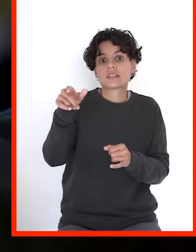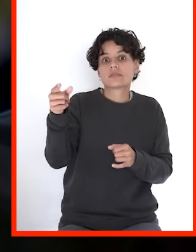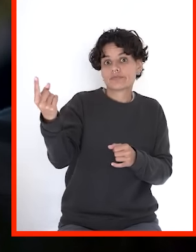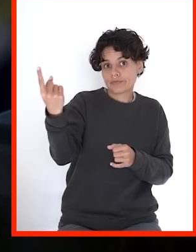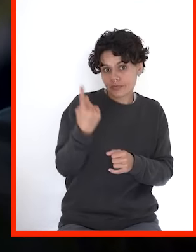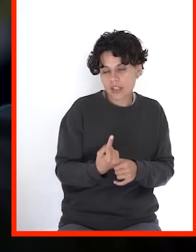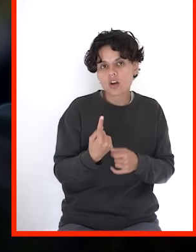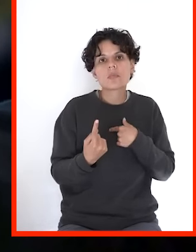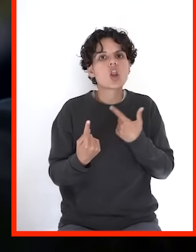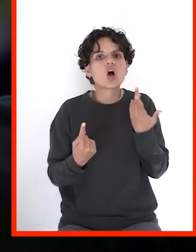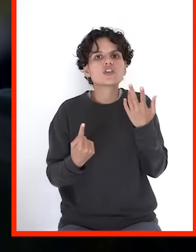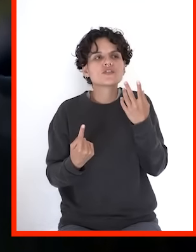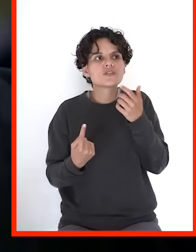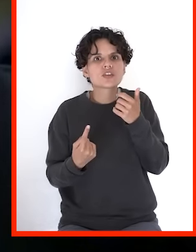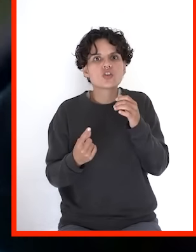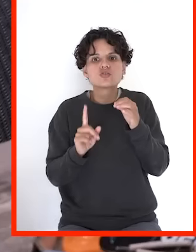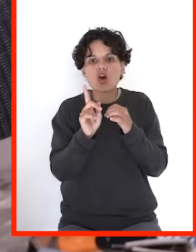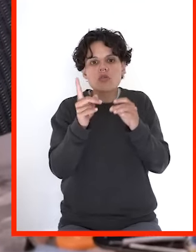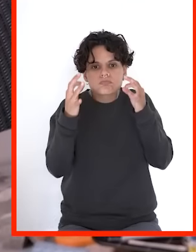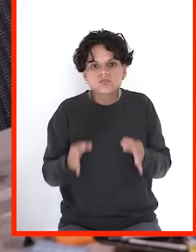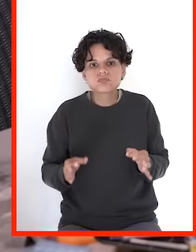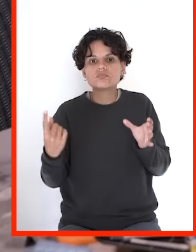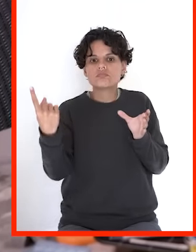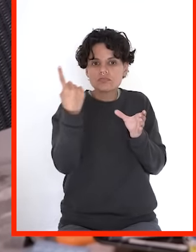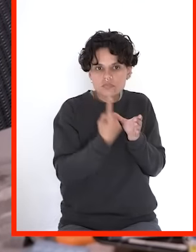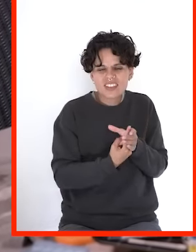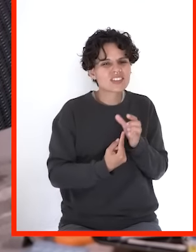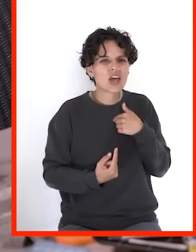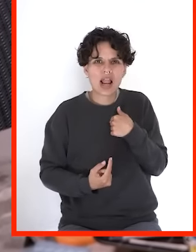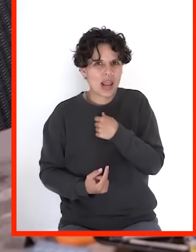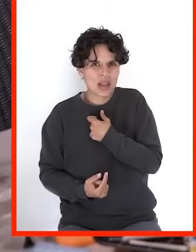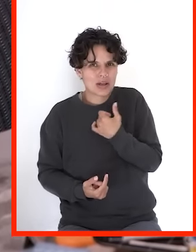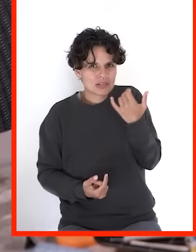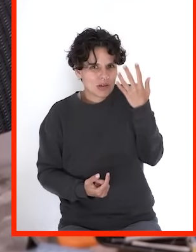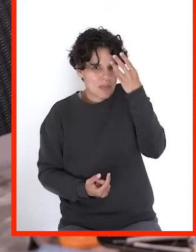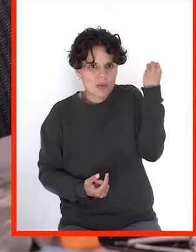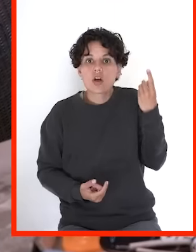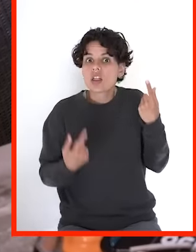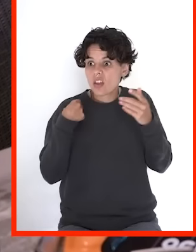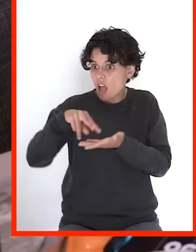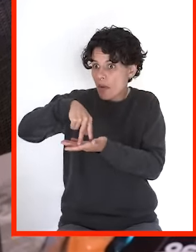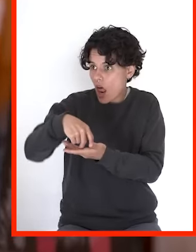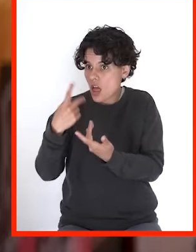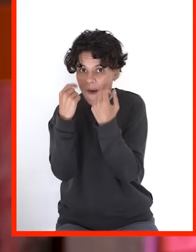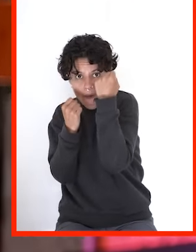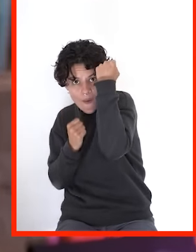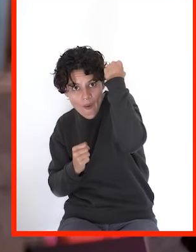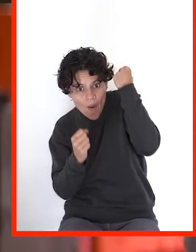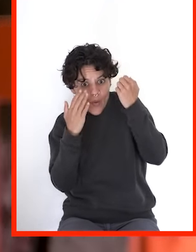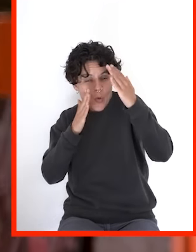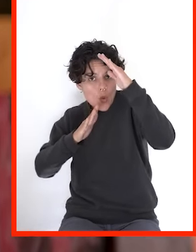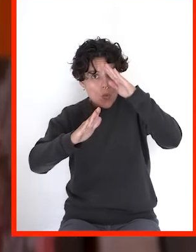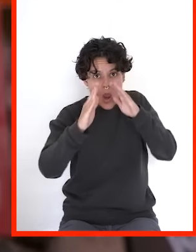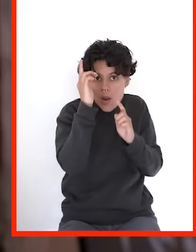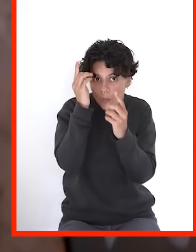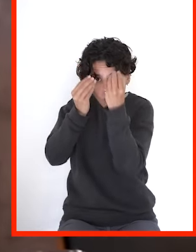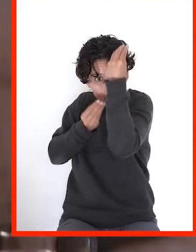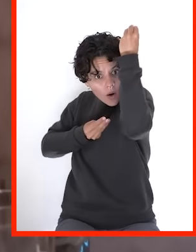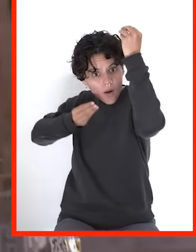del grupo un par de veces. Pido tocaste disculpa. Con nosotros. No, pero oye, no cálmate. Ya, ¿te voy a parar? ¿Te voy a parar? Yo estoy contigo, perro. Ya,